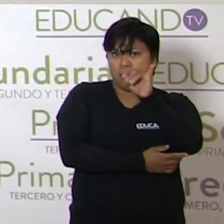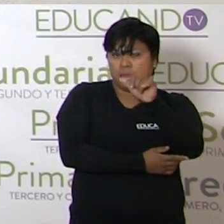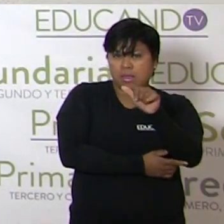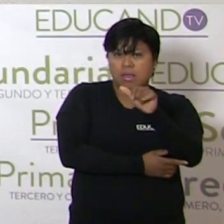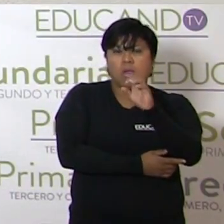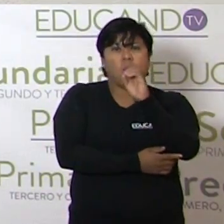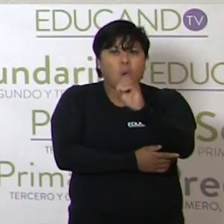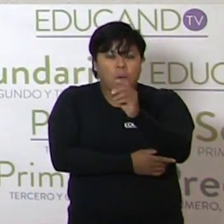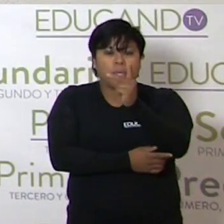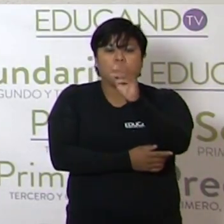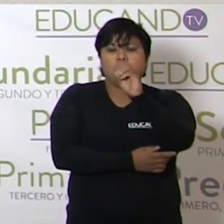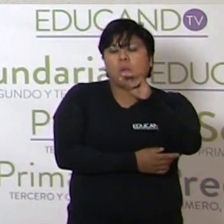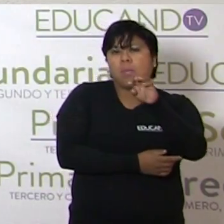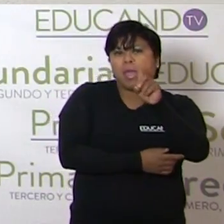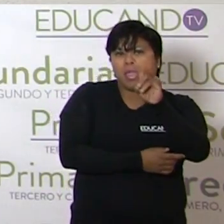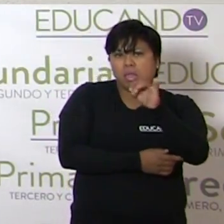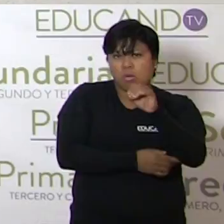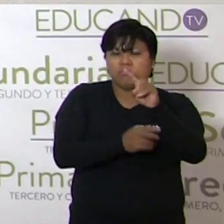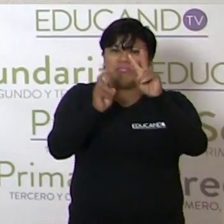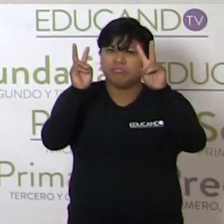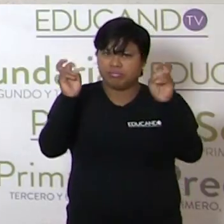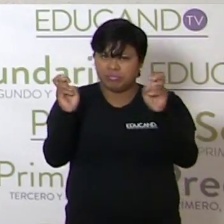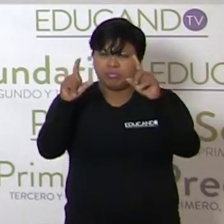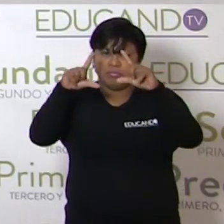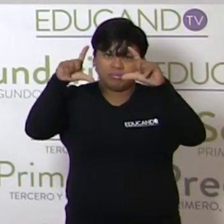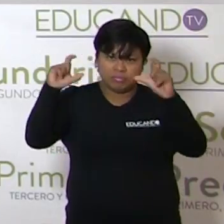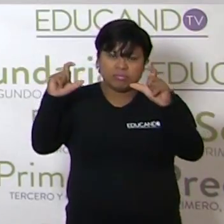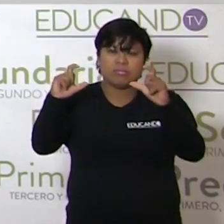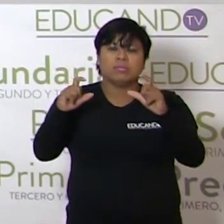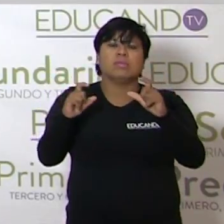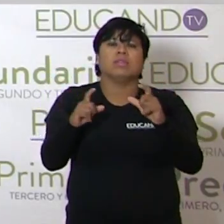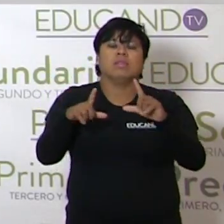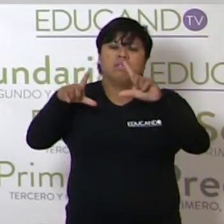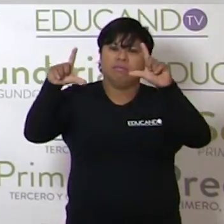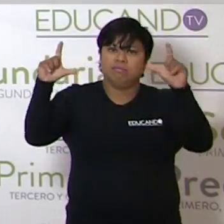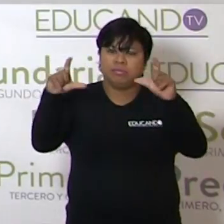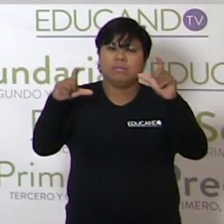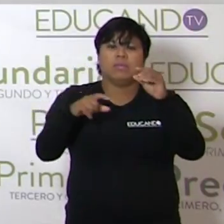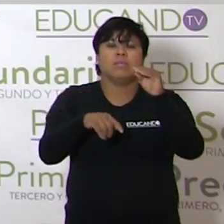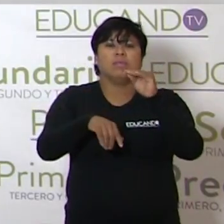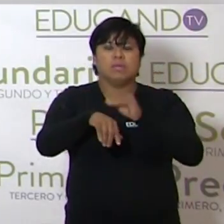o promedio, vamos a ponerle aquí entre paréntesis que es promedio también.